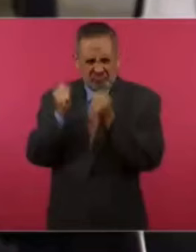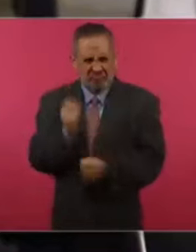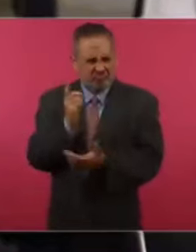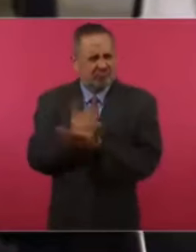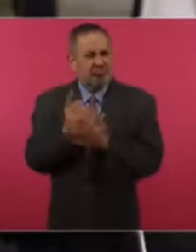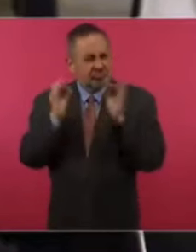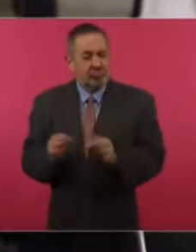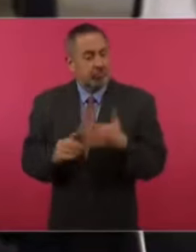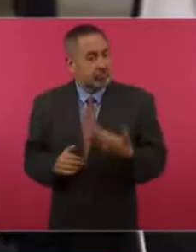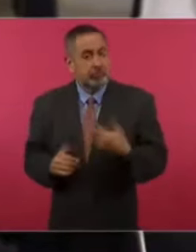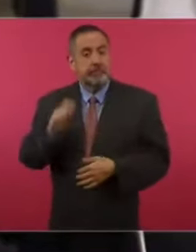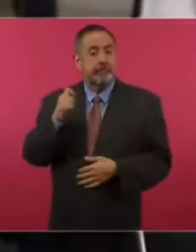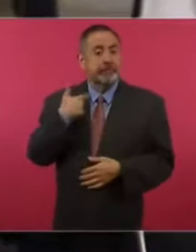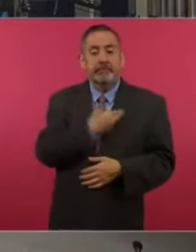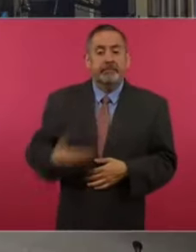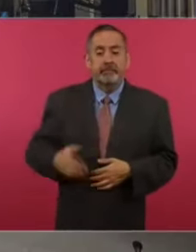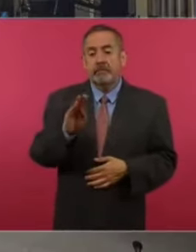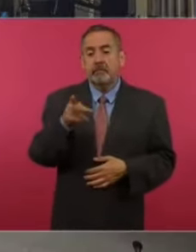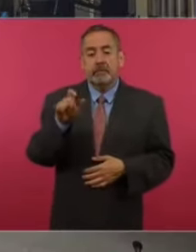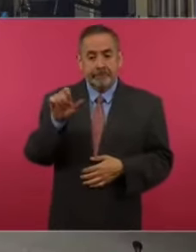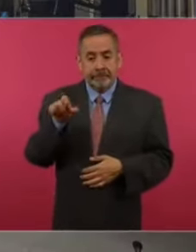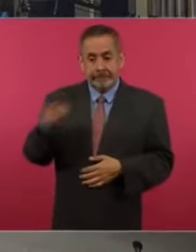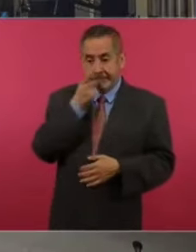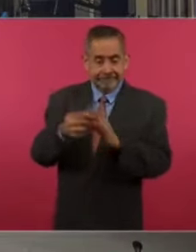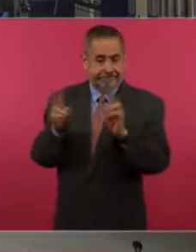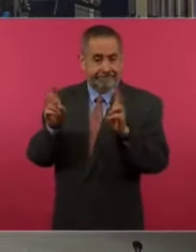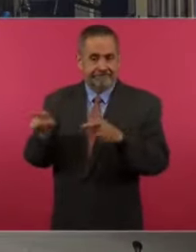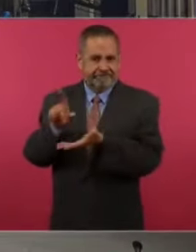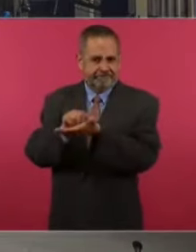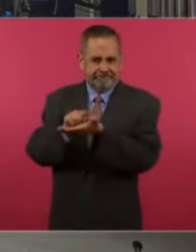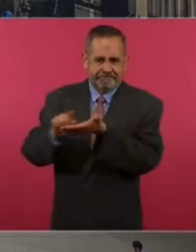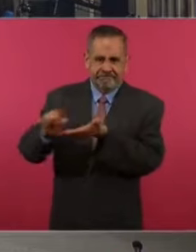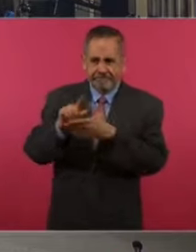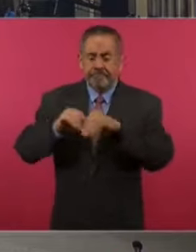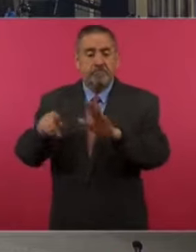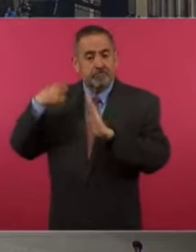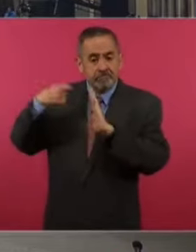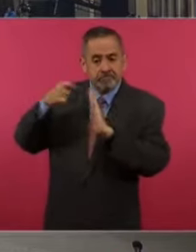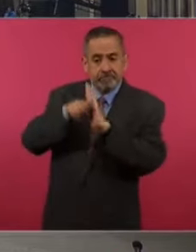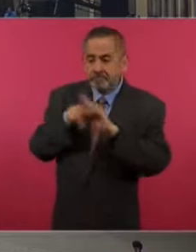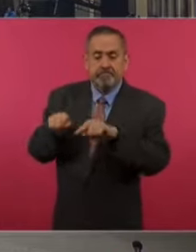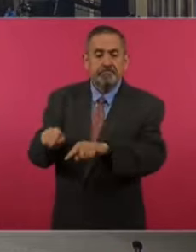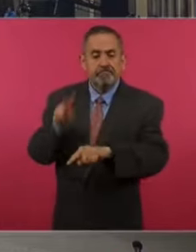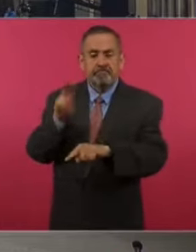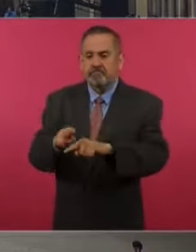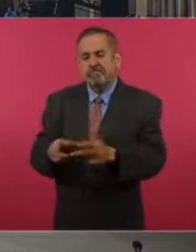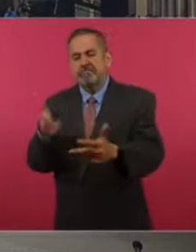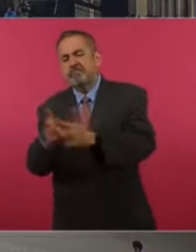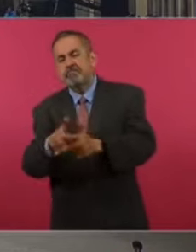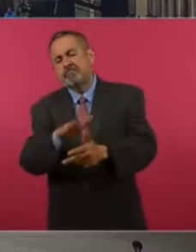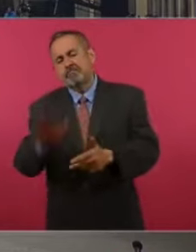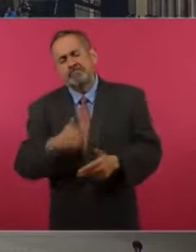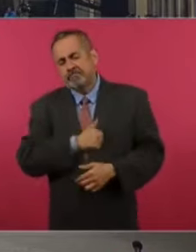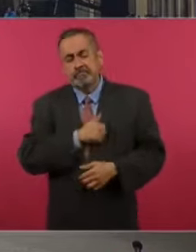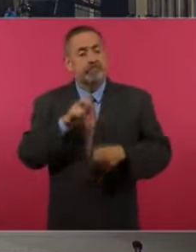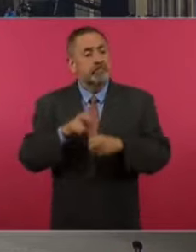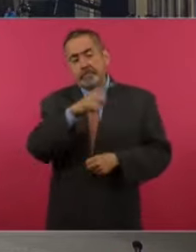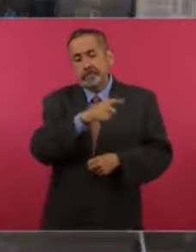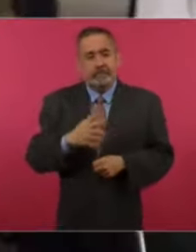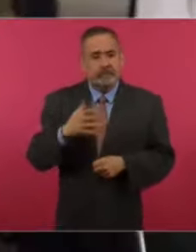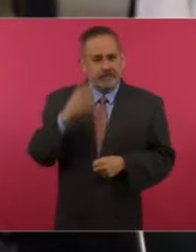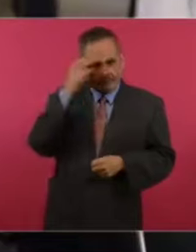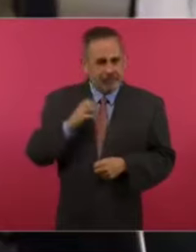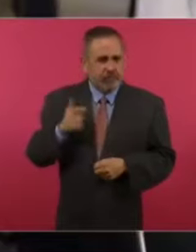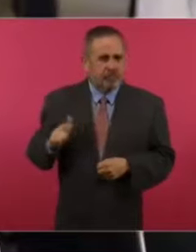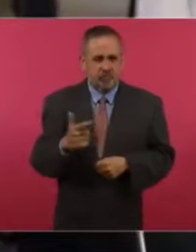sociedad. Ayer el presidente Bukele utilizó sus redes sociales, presidente, justamente sobre este tema, en Twitter. En Twitter utilizó un video de un desafortunado asesinato que ocurrió en León, Guanajuato, de una persona,